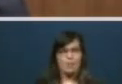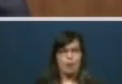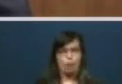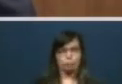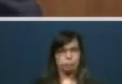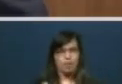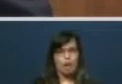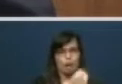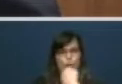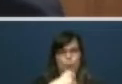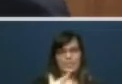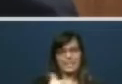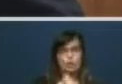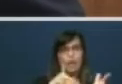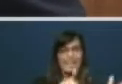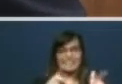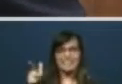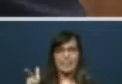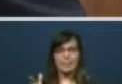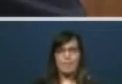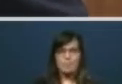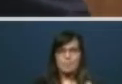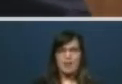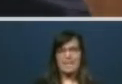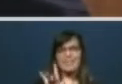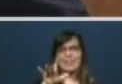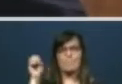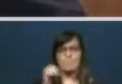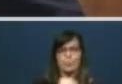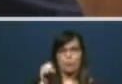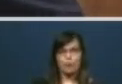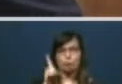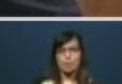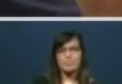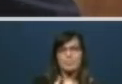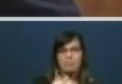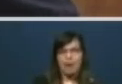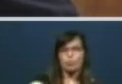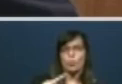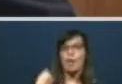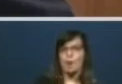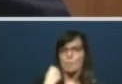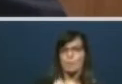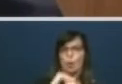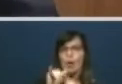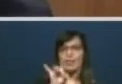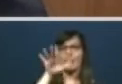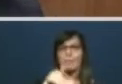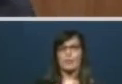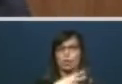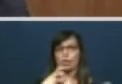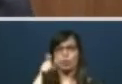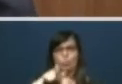residencial ha crecido un 15 por ciento desde el año 2007 y se está traduciendo también en empleo 15 mil 800 puestos de trabajo